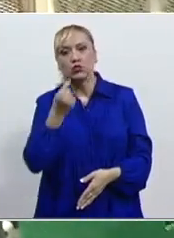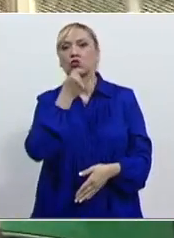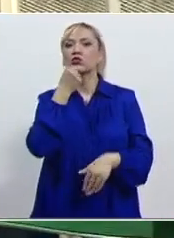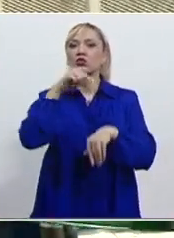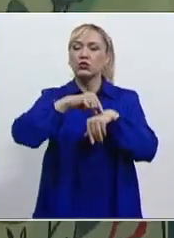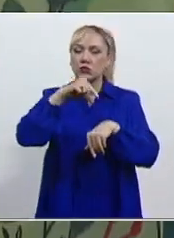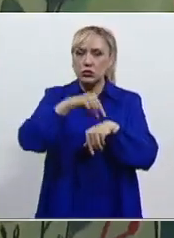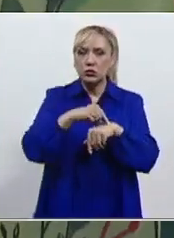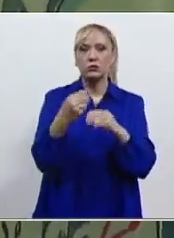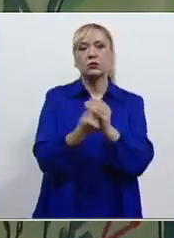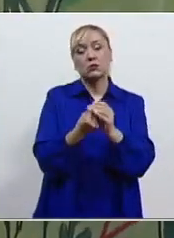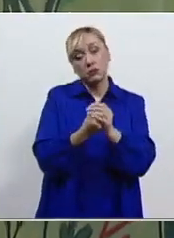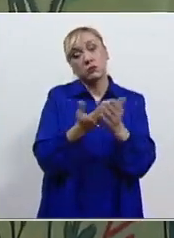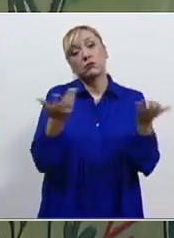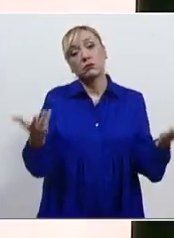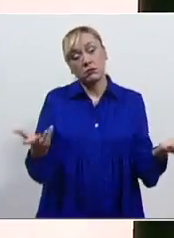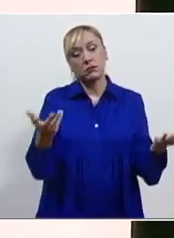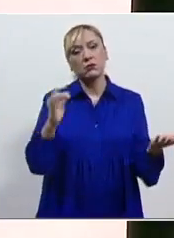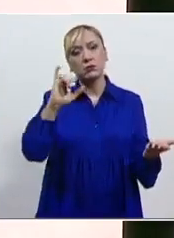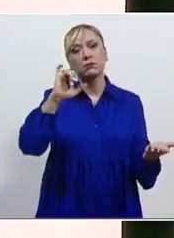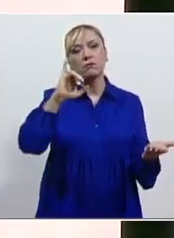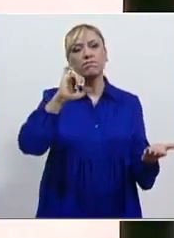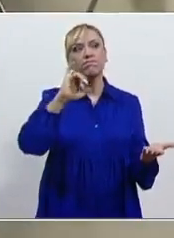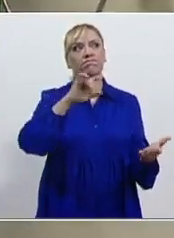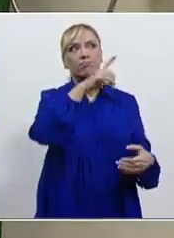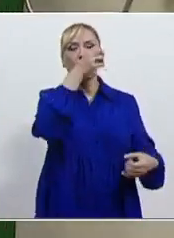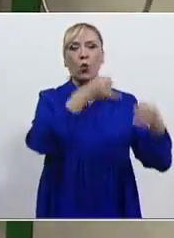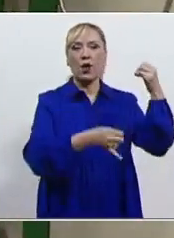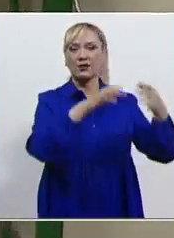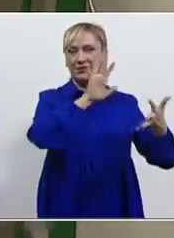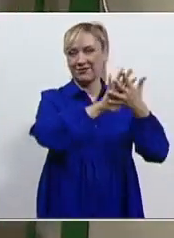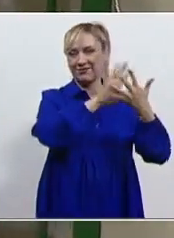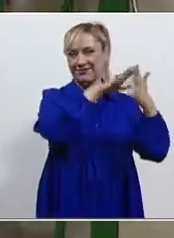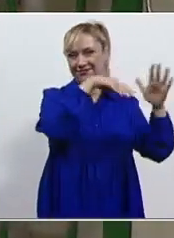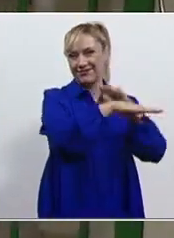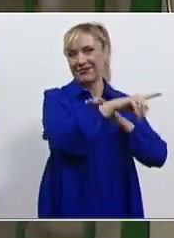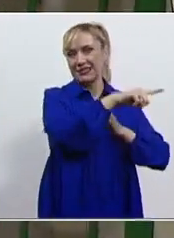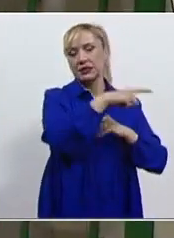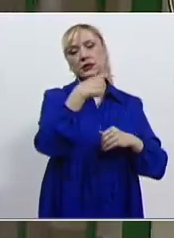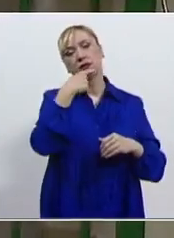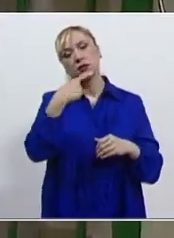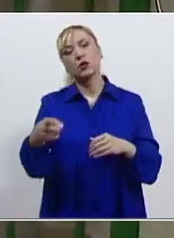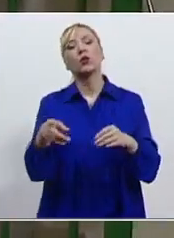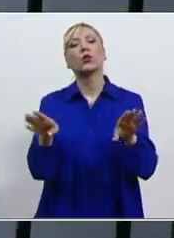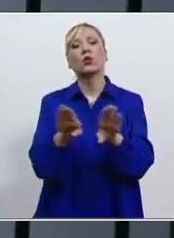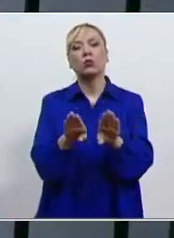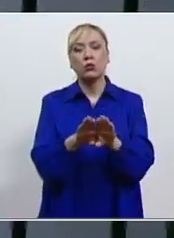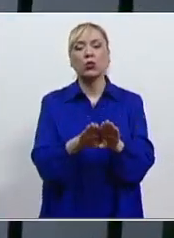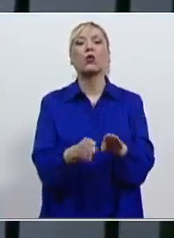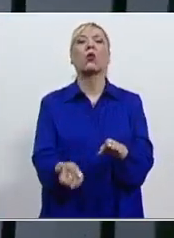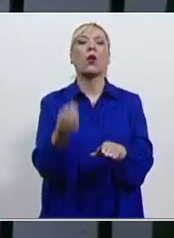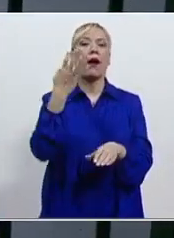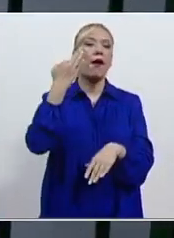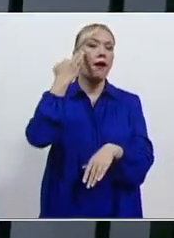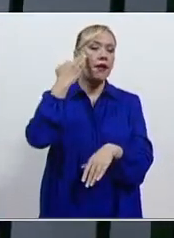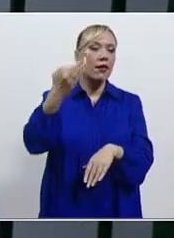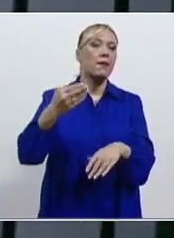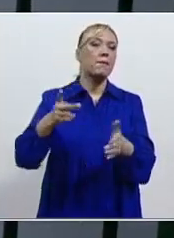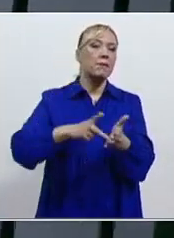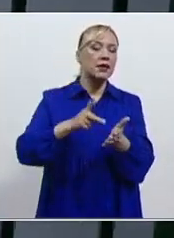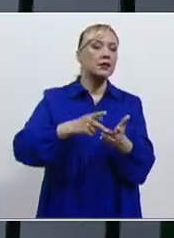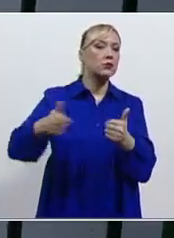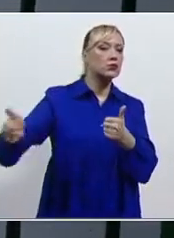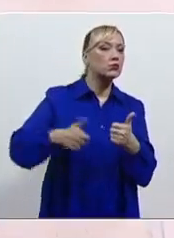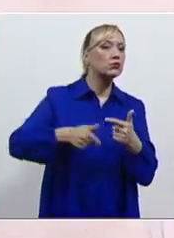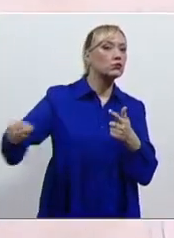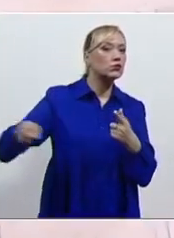de salud, deberán definir ante el juez de ejecución penal la forma y términos en que se cumplirán los programas de atención médica para la mujer